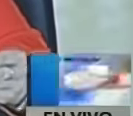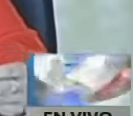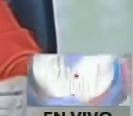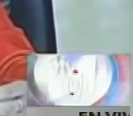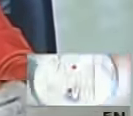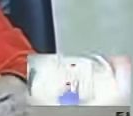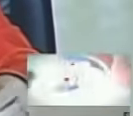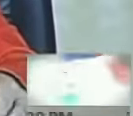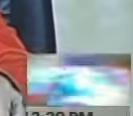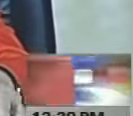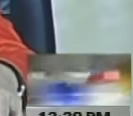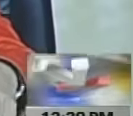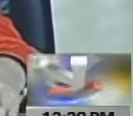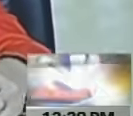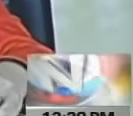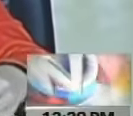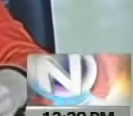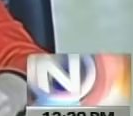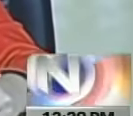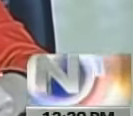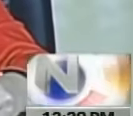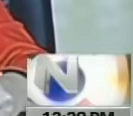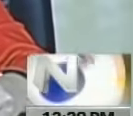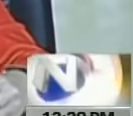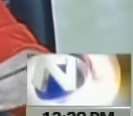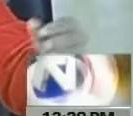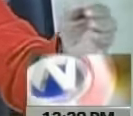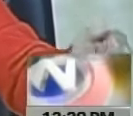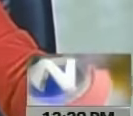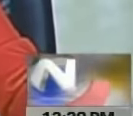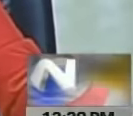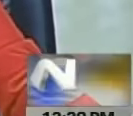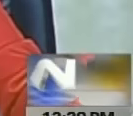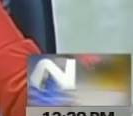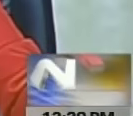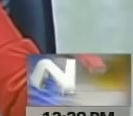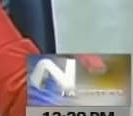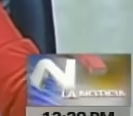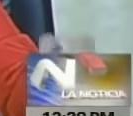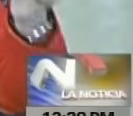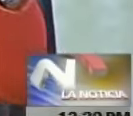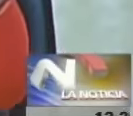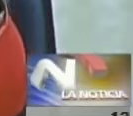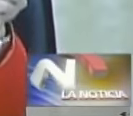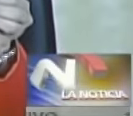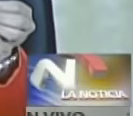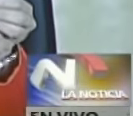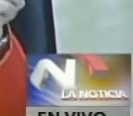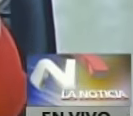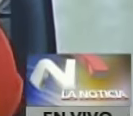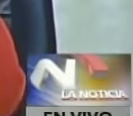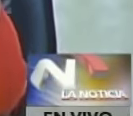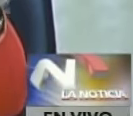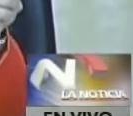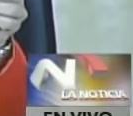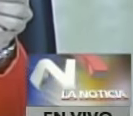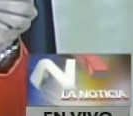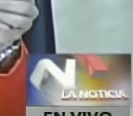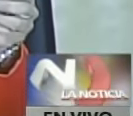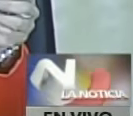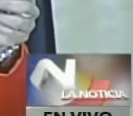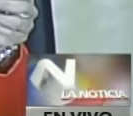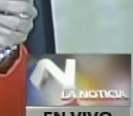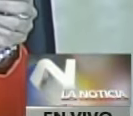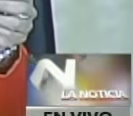Luego vamos a un ejemplo también. Fíjense cómo estamos demostrando, prueba en